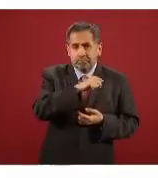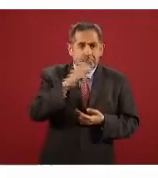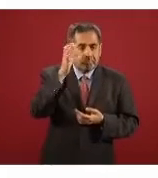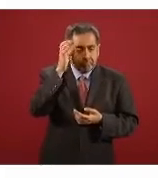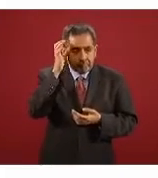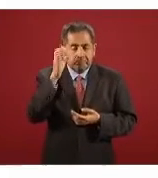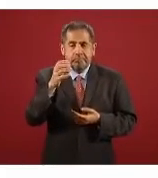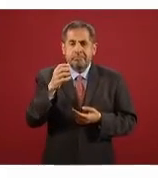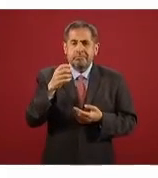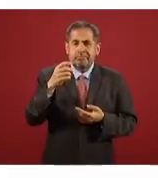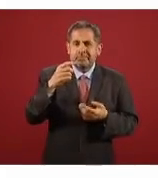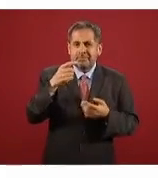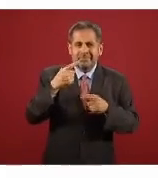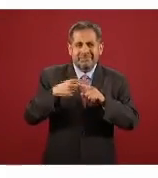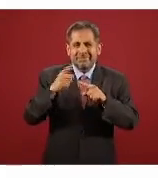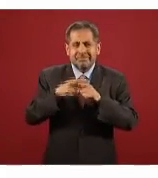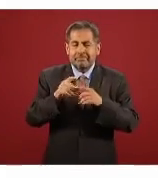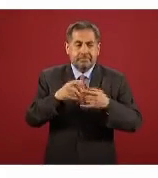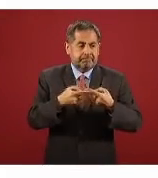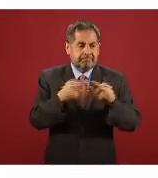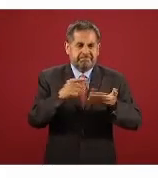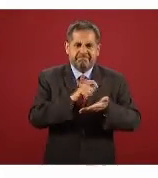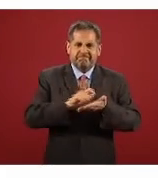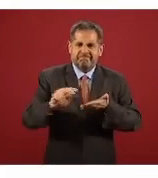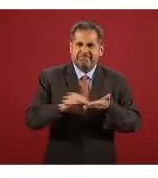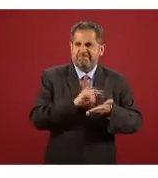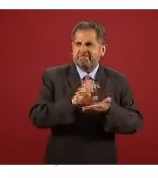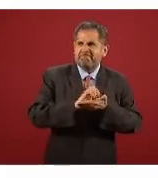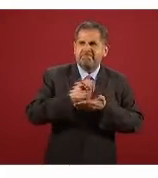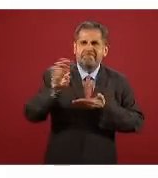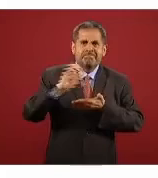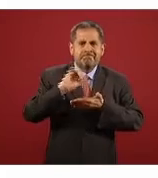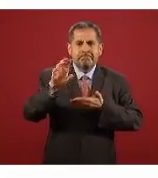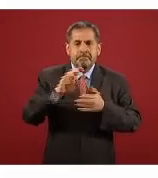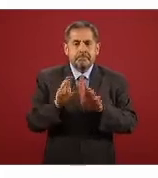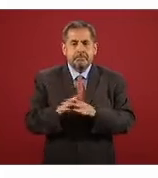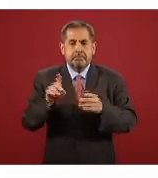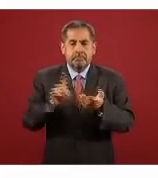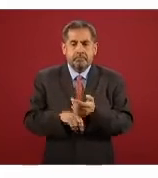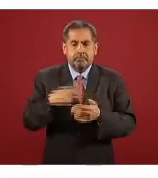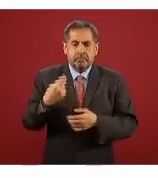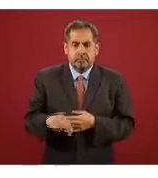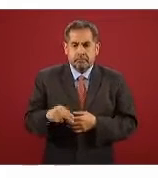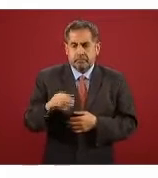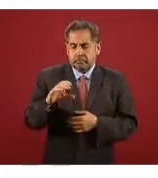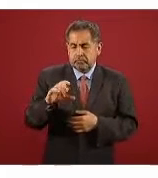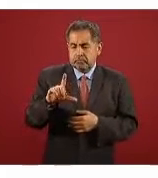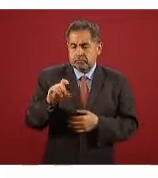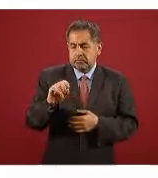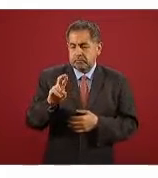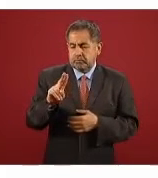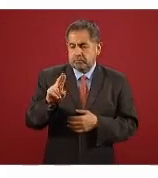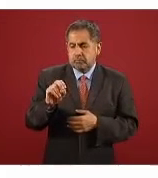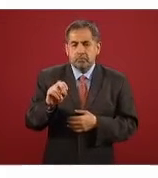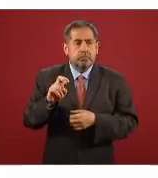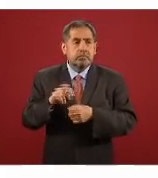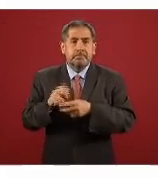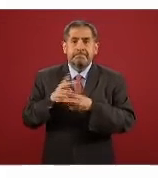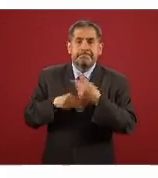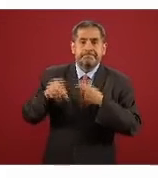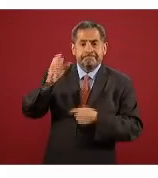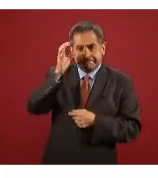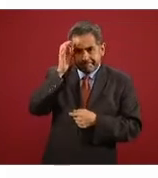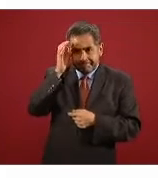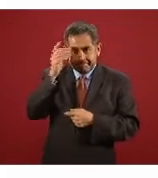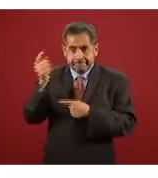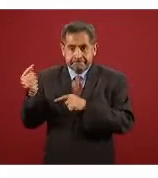cheques interbancarios emitidos por empresas vinculadas con la importación de cloruro de amonio proveniente de China con destino